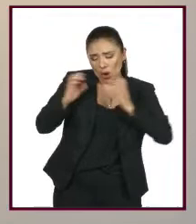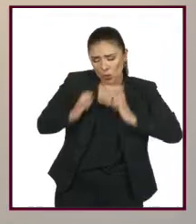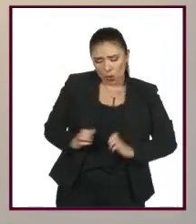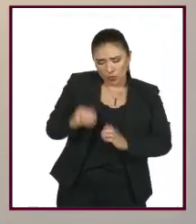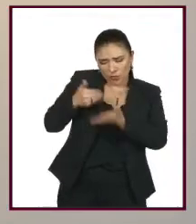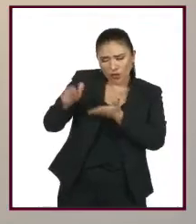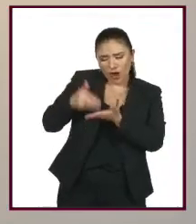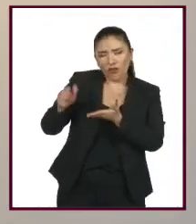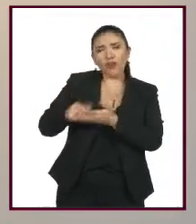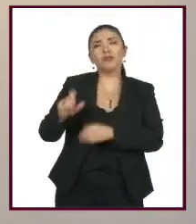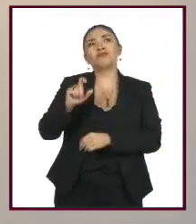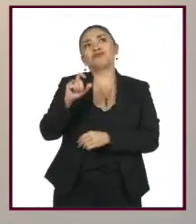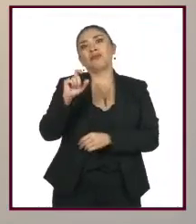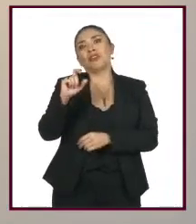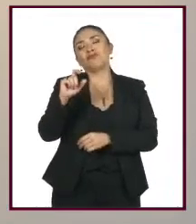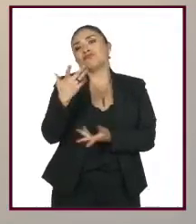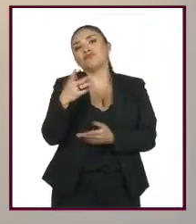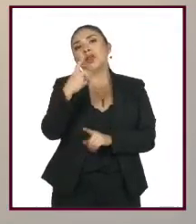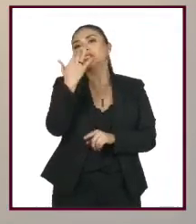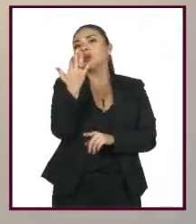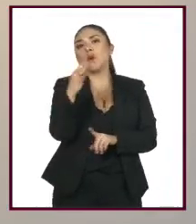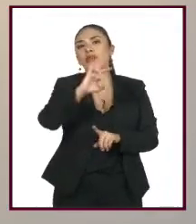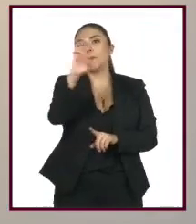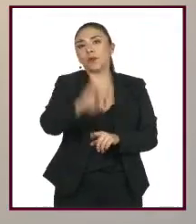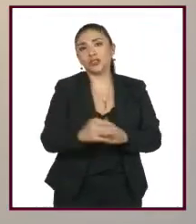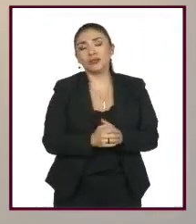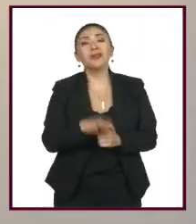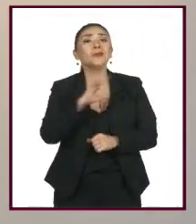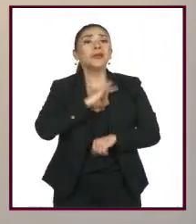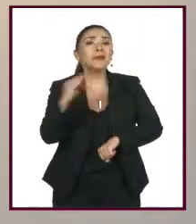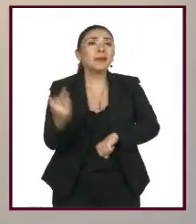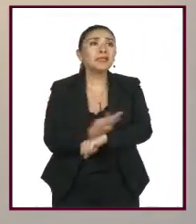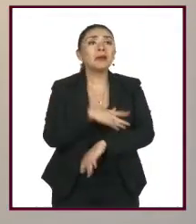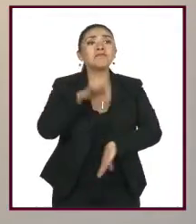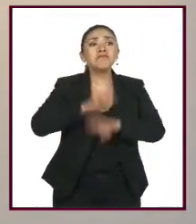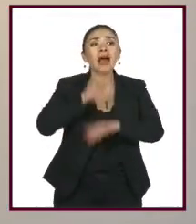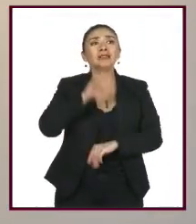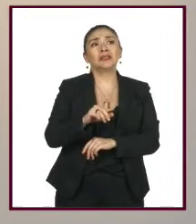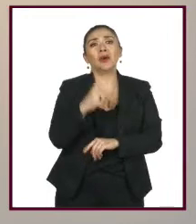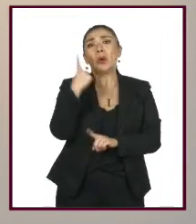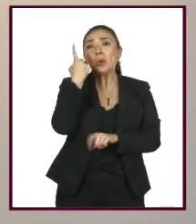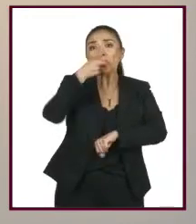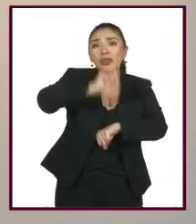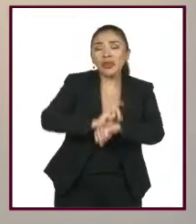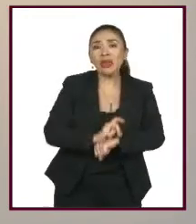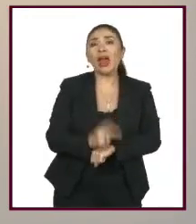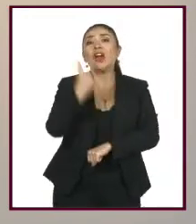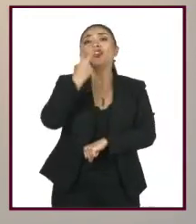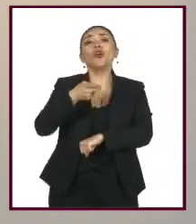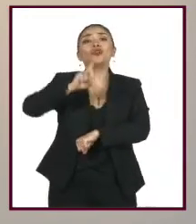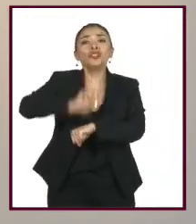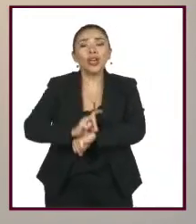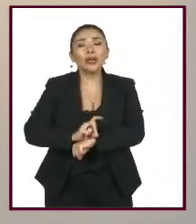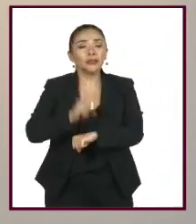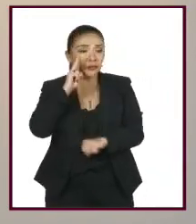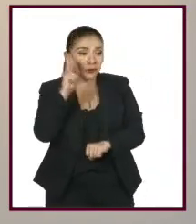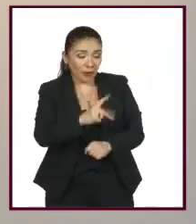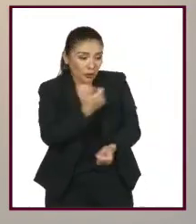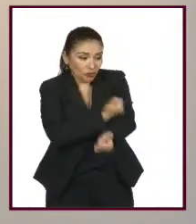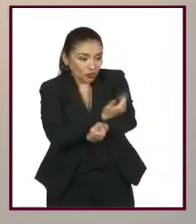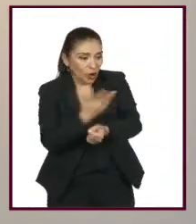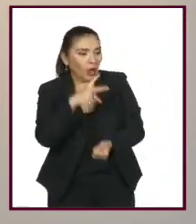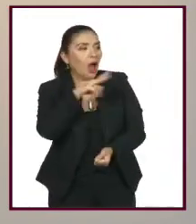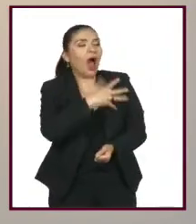pueden pasar 24, 48 horas de haberla consumido para que salga en el examen toxicológico.